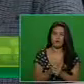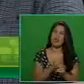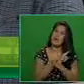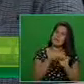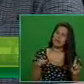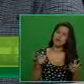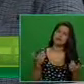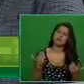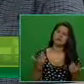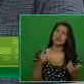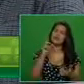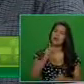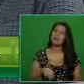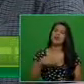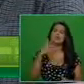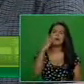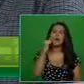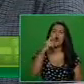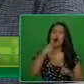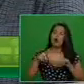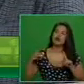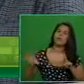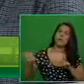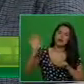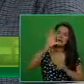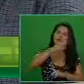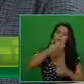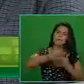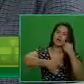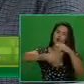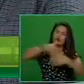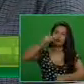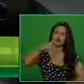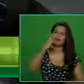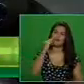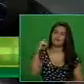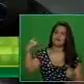y mucha trayectoria en los demás países del Mercosur, ¿no?